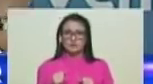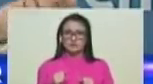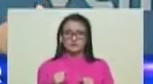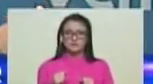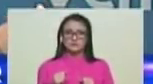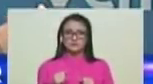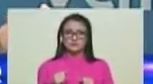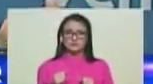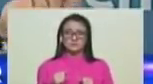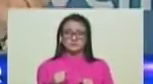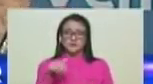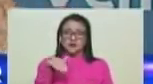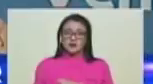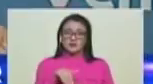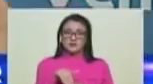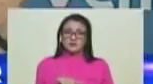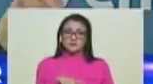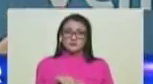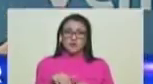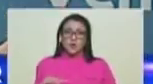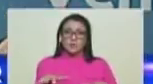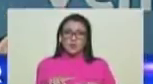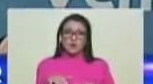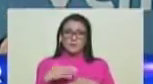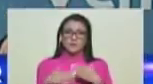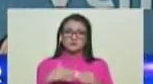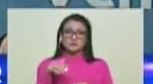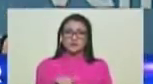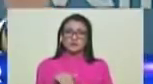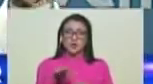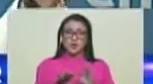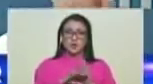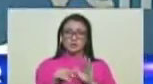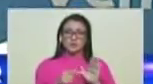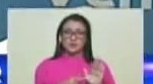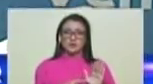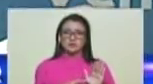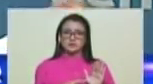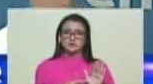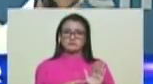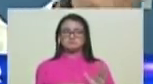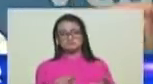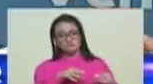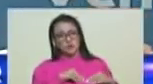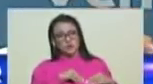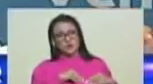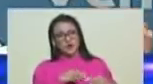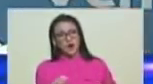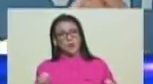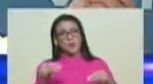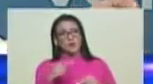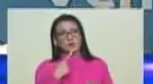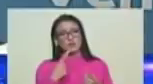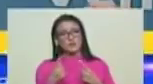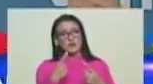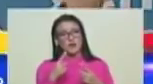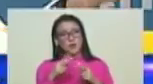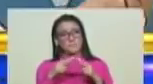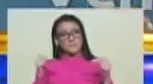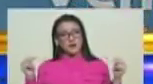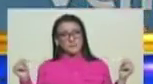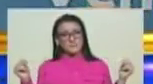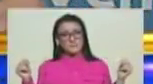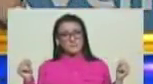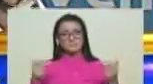fortalecidas. Una elección que fue convocada por el proceso electoral constituyente reconociendo los acuerdos del diálogo en Panamá